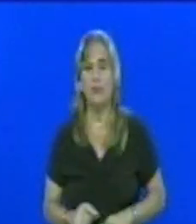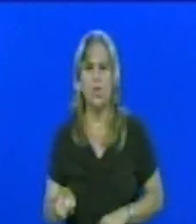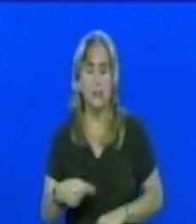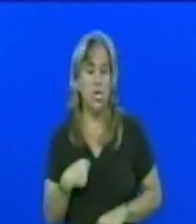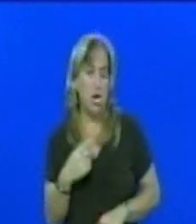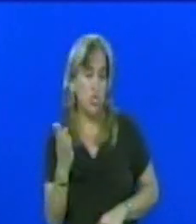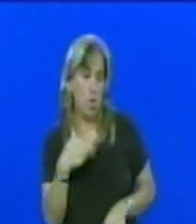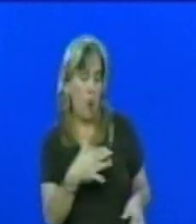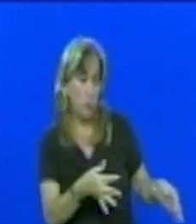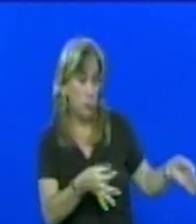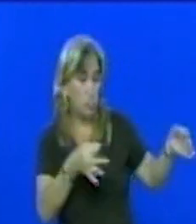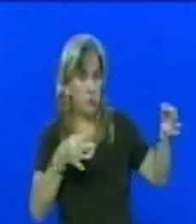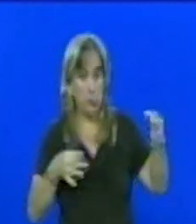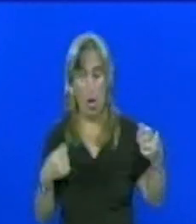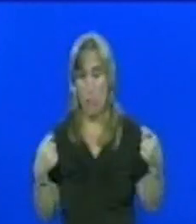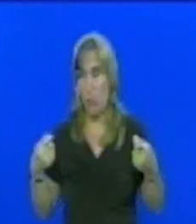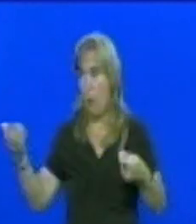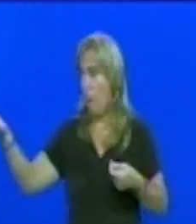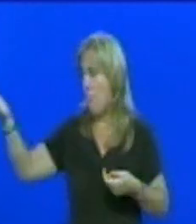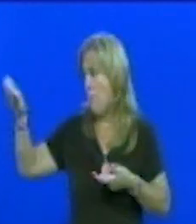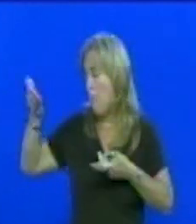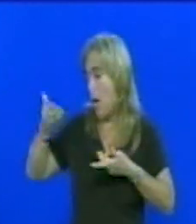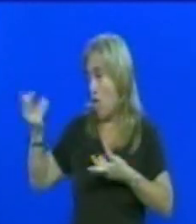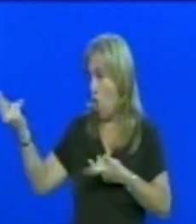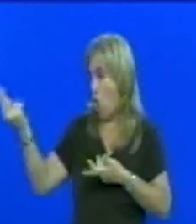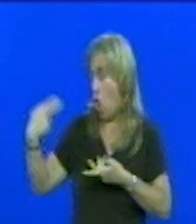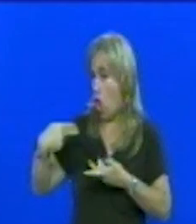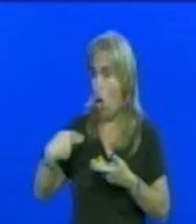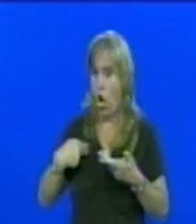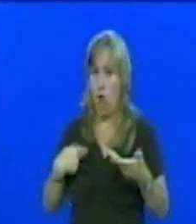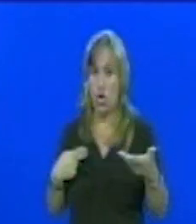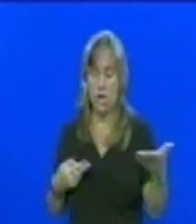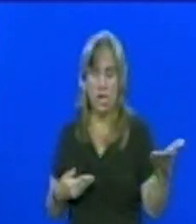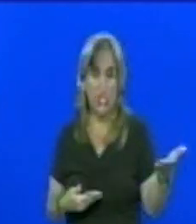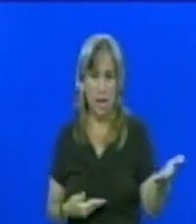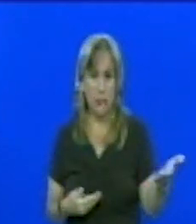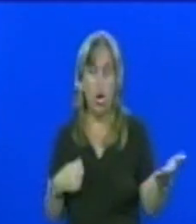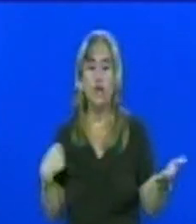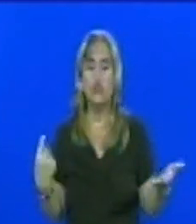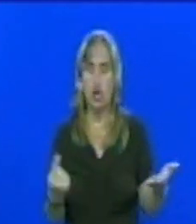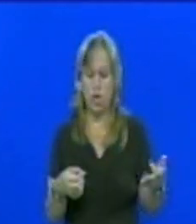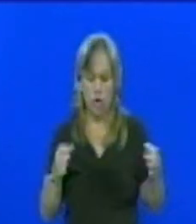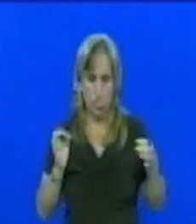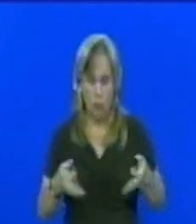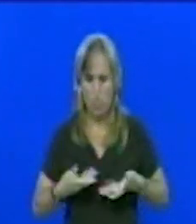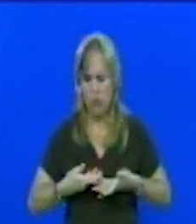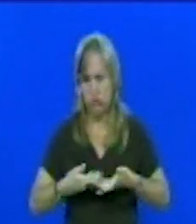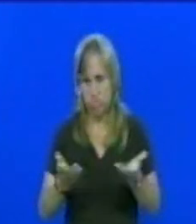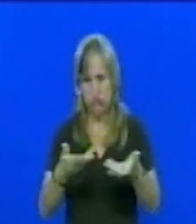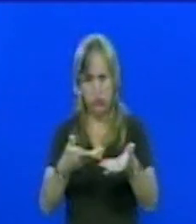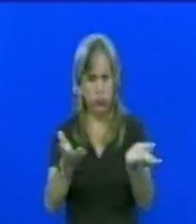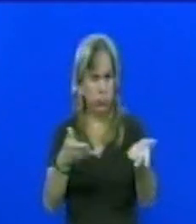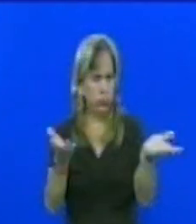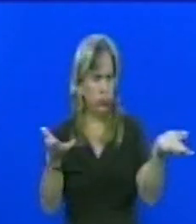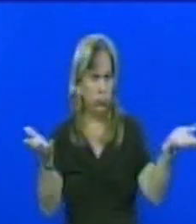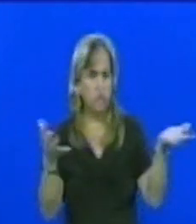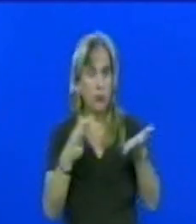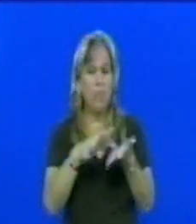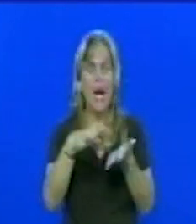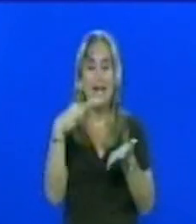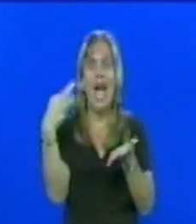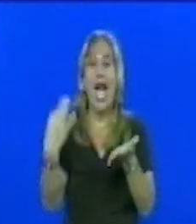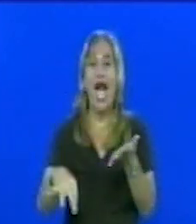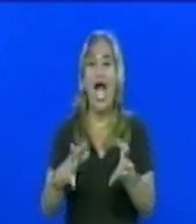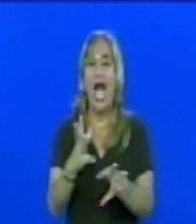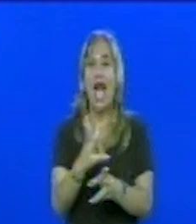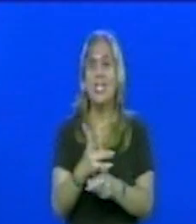tenemos en las manos que la debemos tener en en en en horas nosotros seguir en la distribución para que la roz el